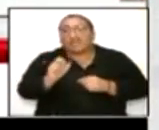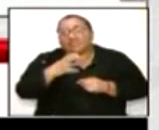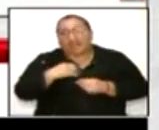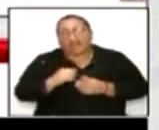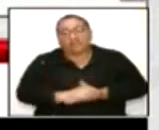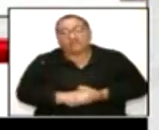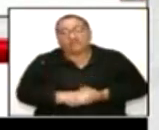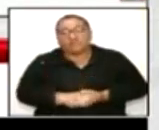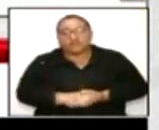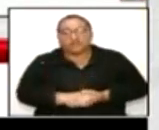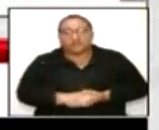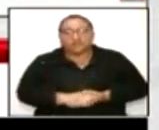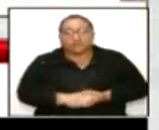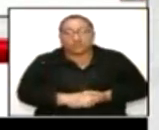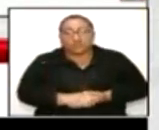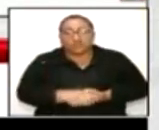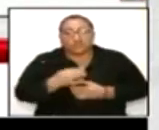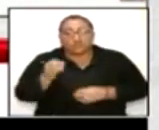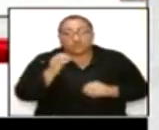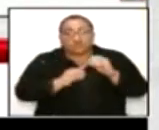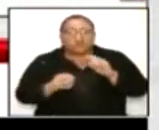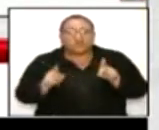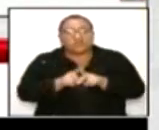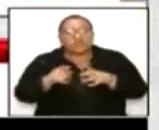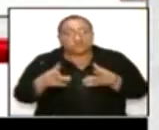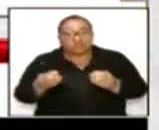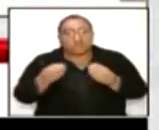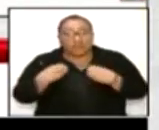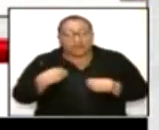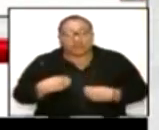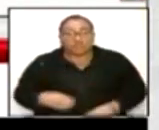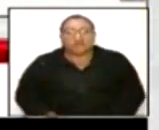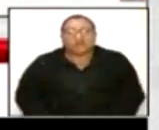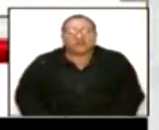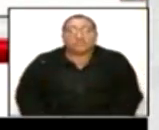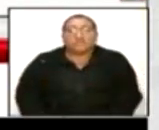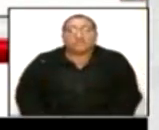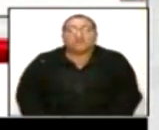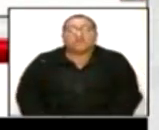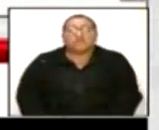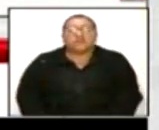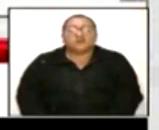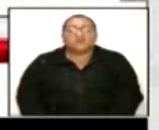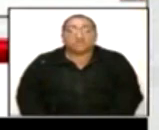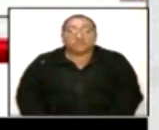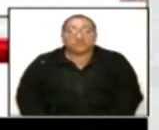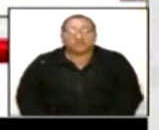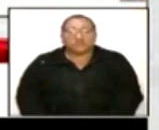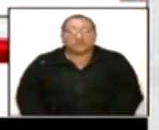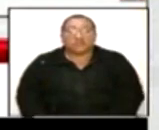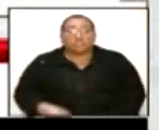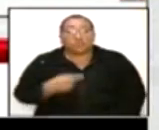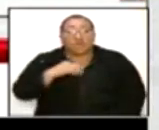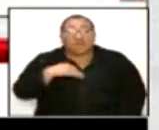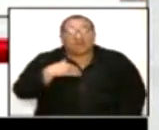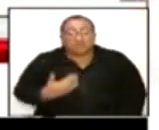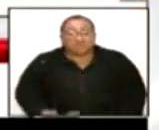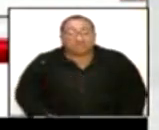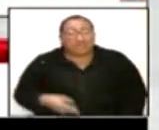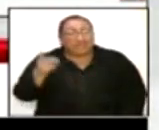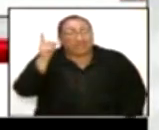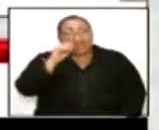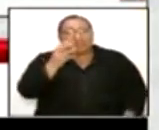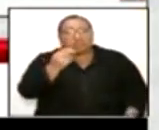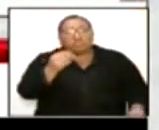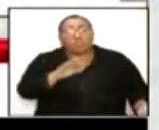30 años. Esta organización también nos advierte que las complicaciones en las gestantes son la segunda causa de